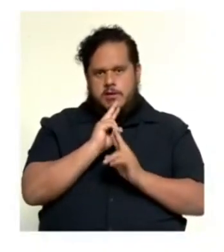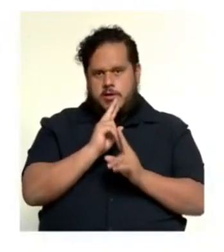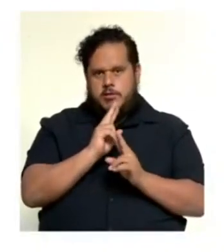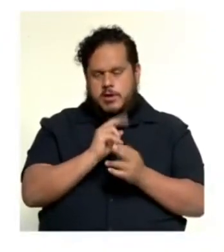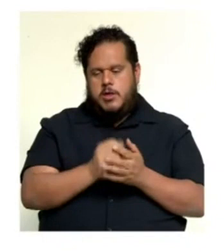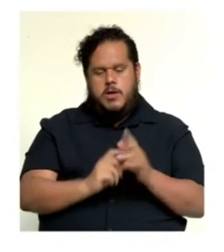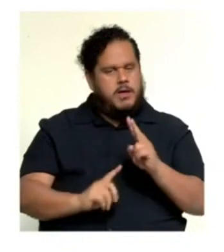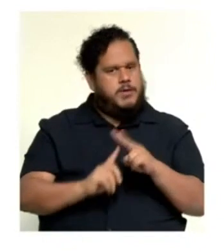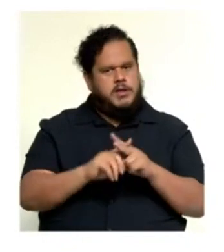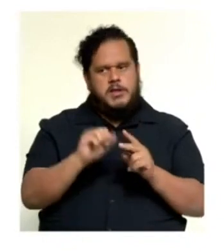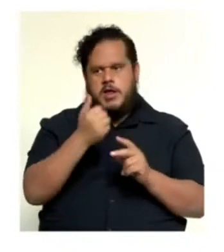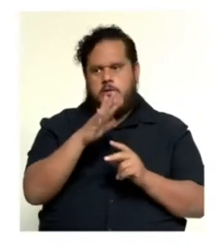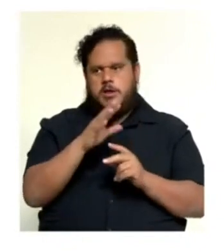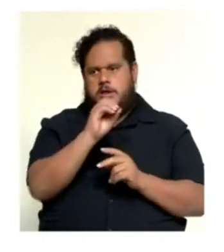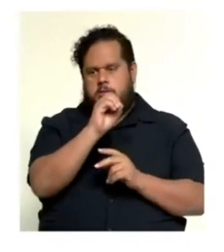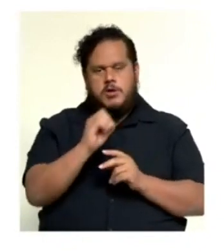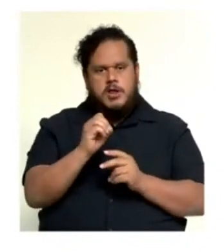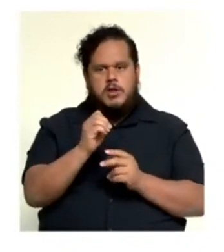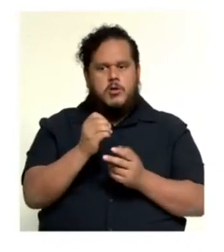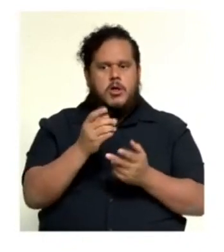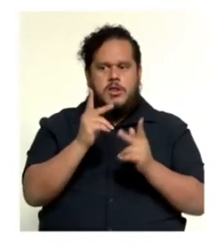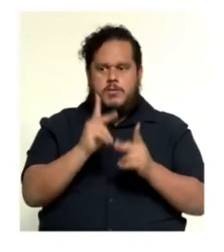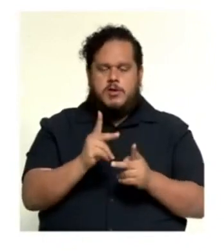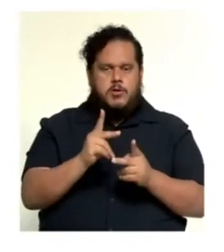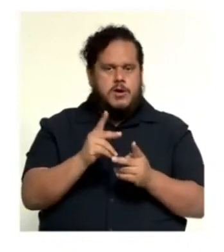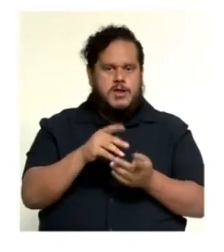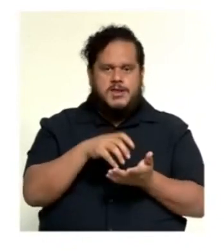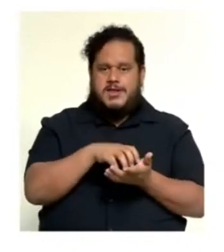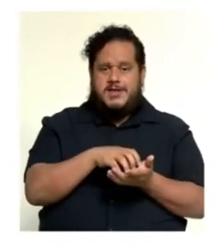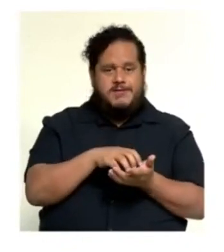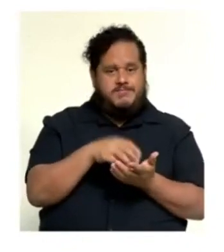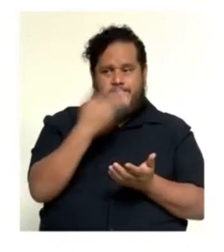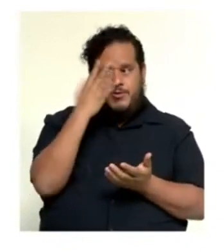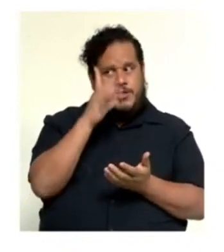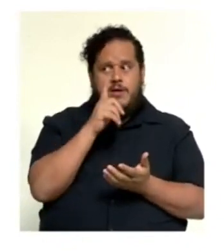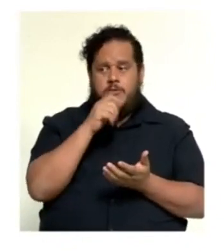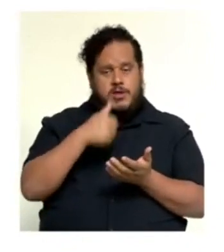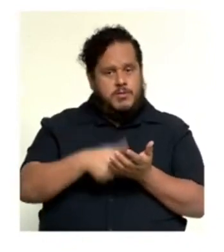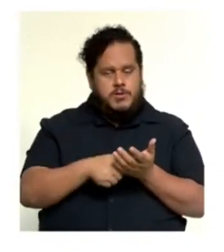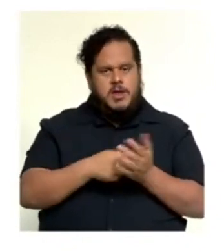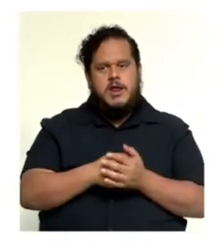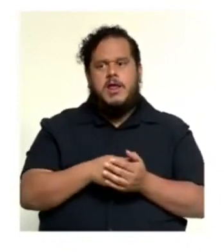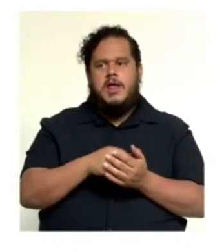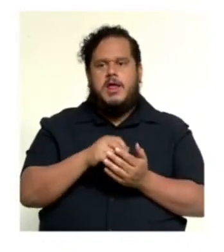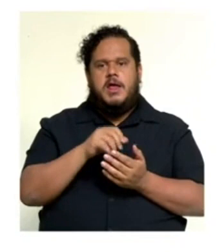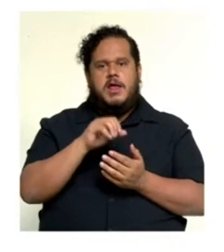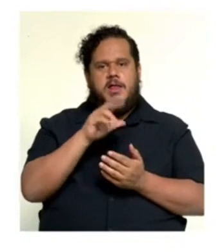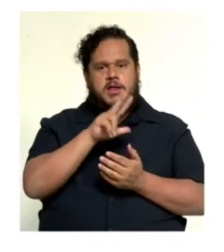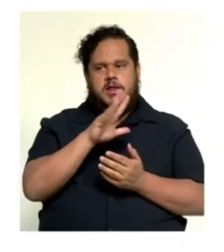Donde aparece que hay un 15% de indecisos, 35.9% que dice que va con don José María, un